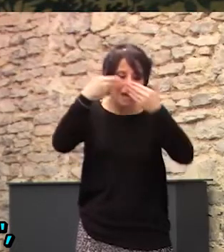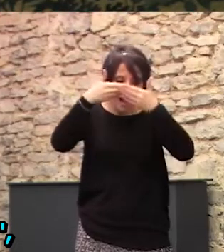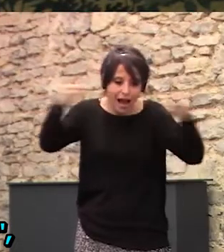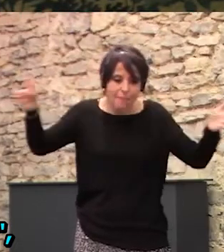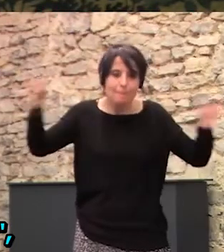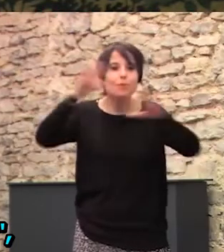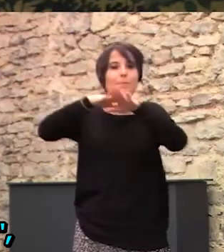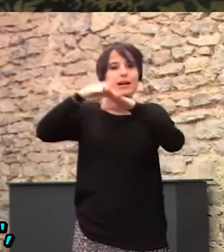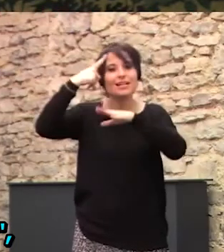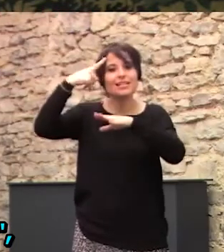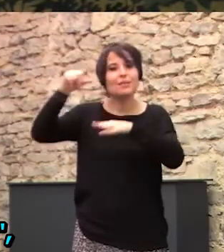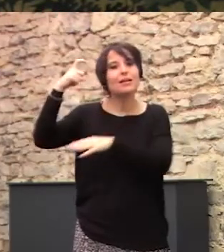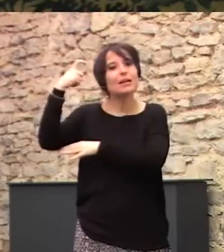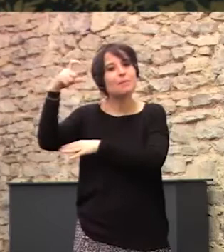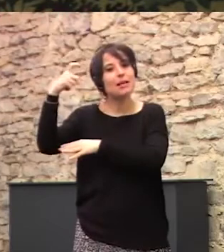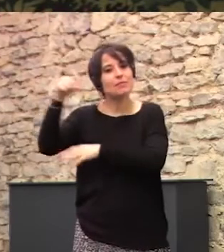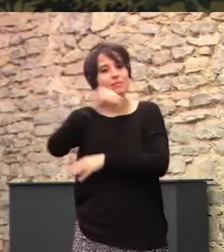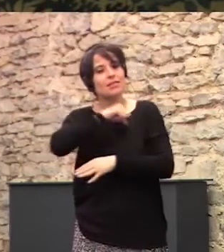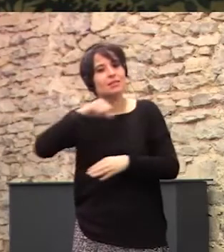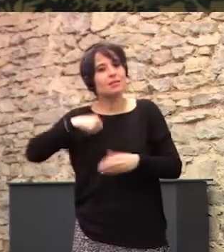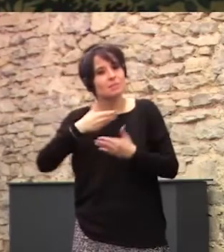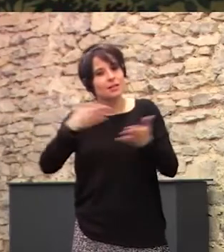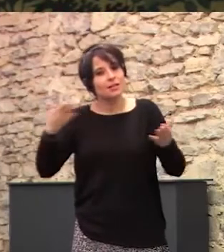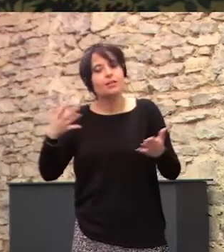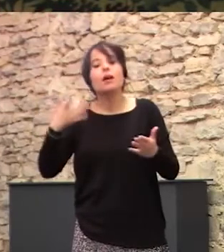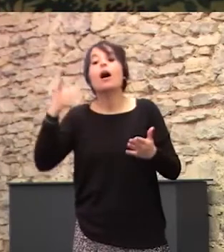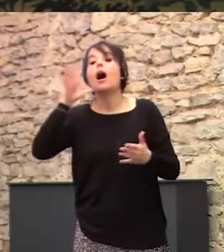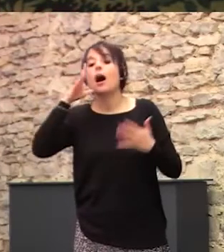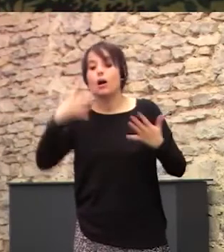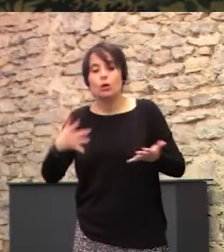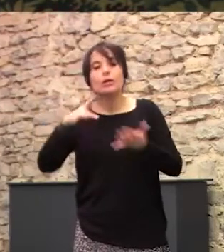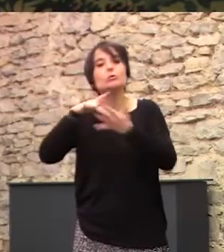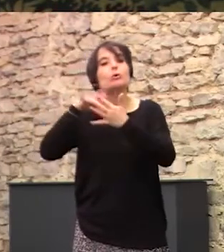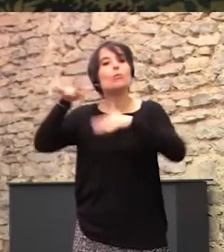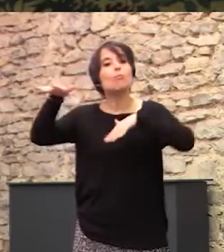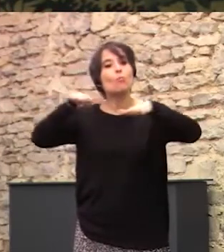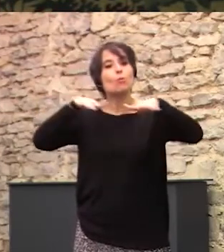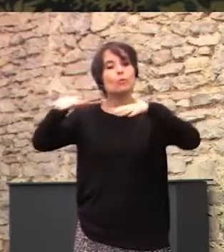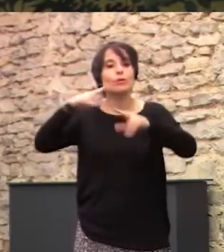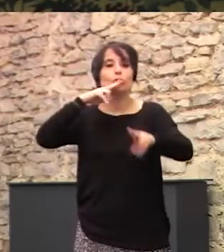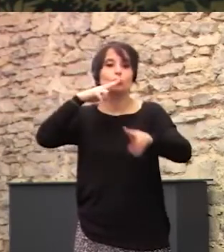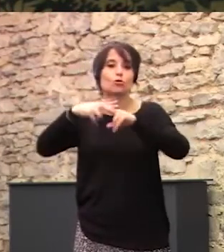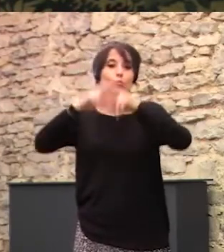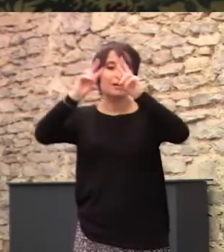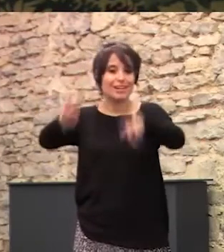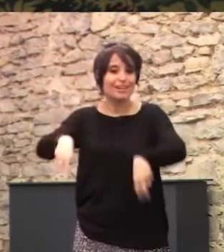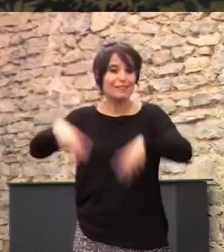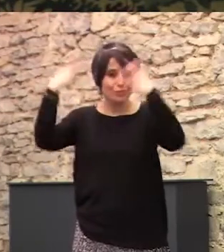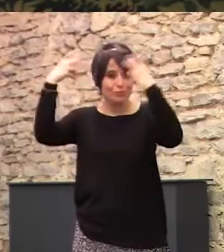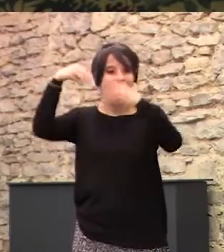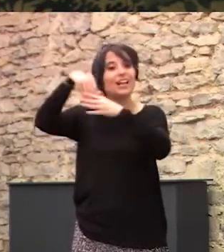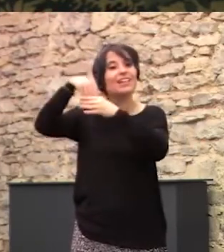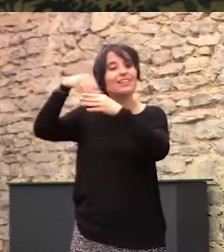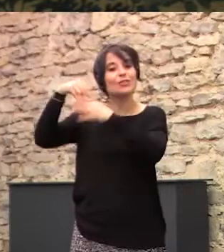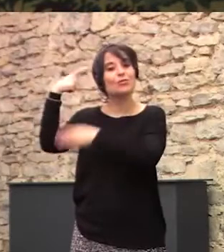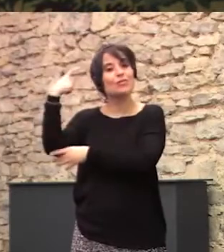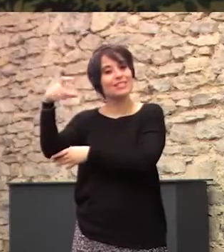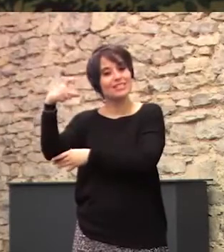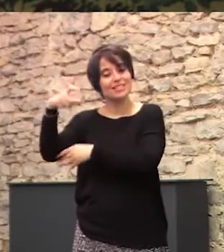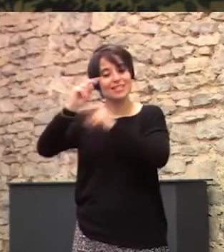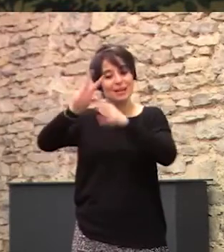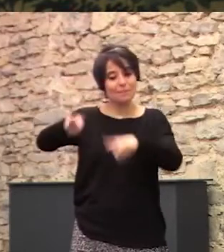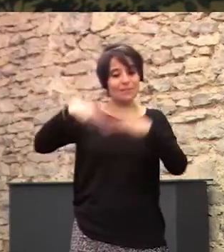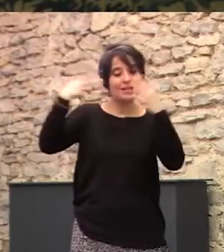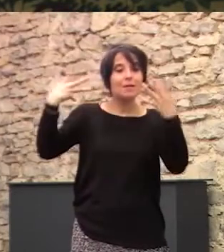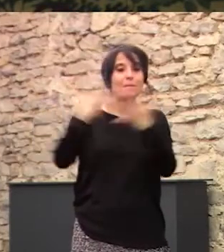recuperación de un Islam emancipador, existen movimientos llamados reformistas dentro del Islam, que son movimientos